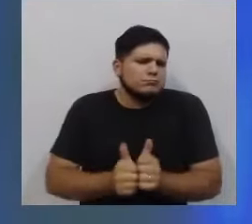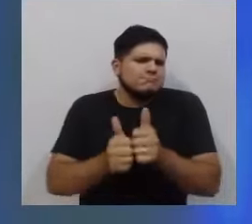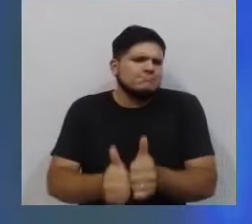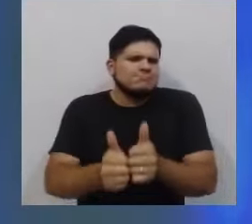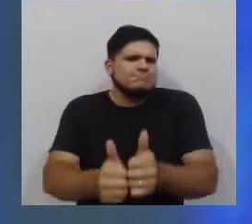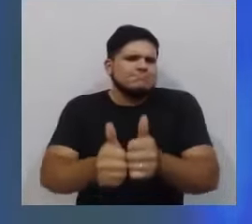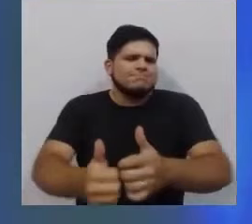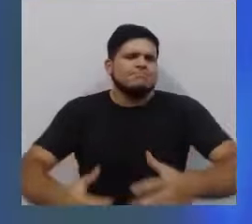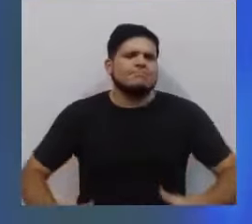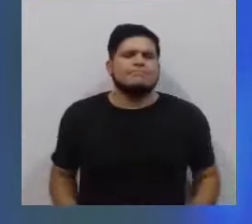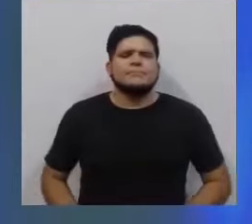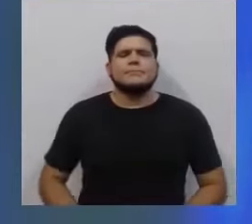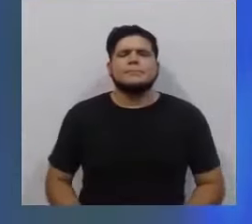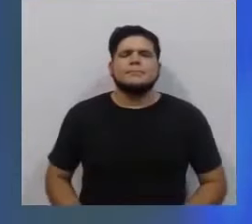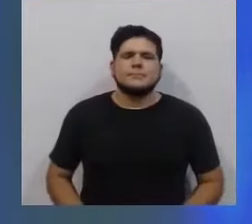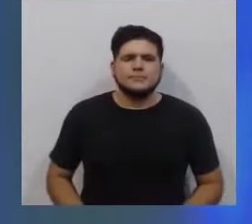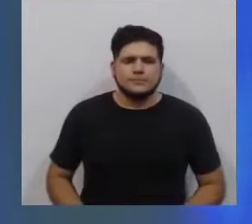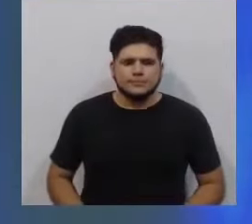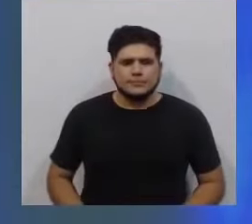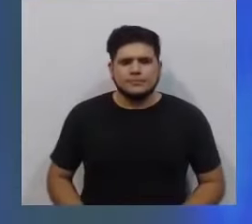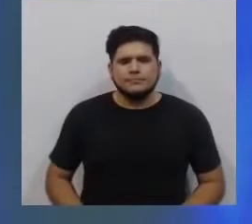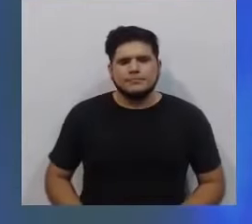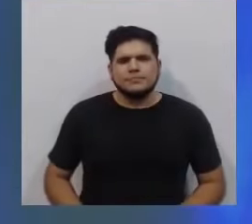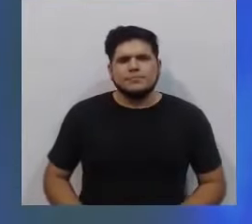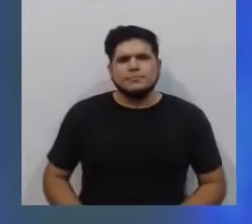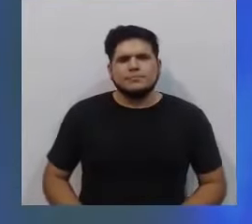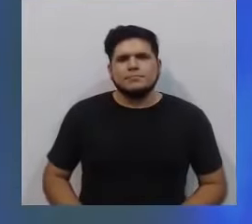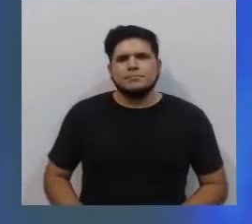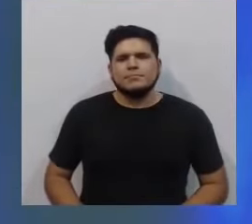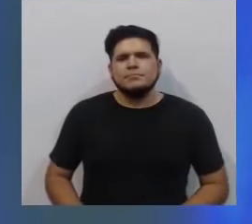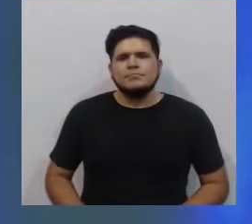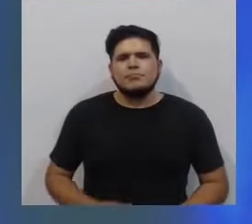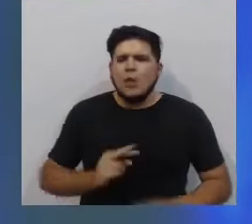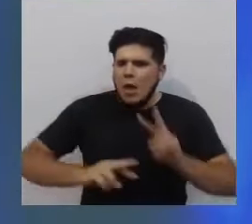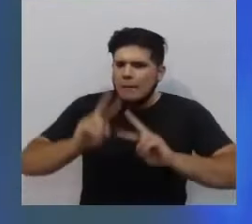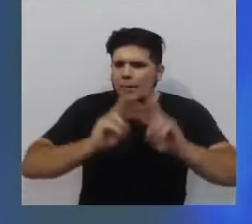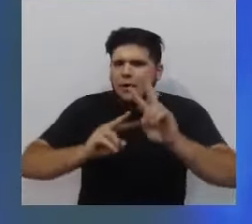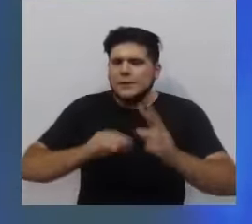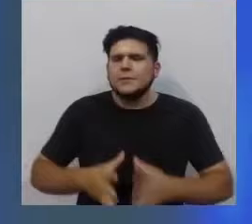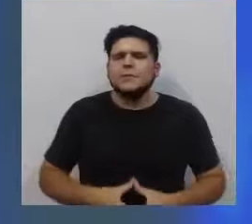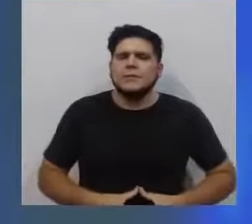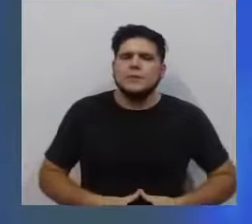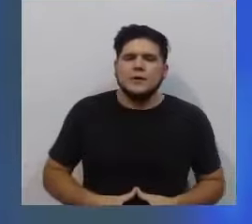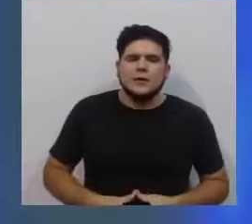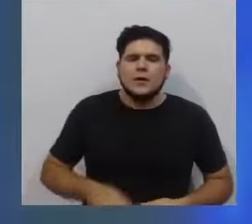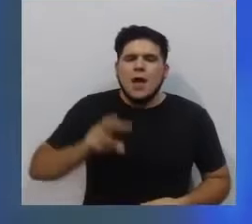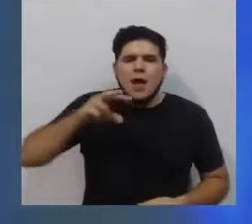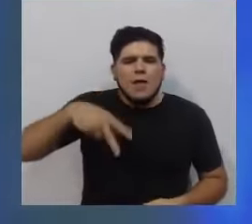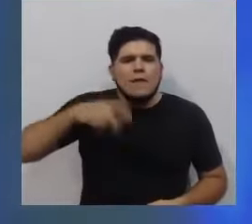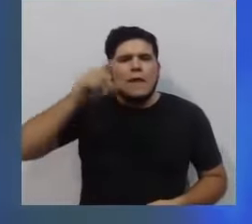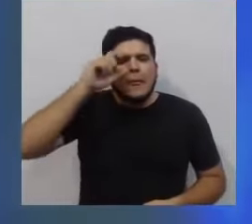nos enseña una lección muy interesante para que nosotros podamos entender y discernir